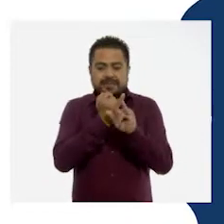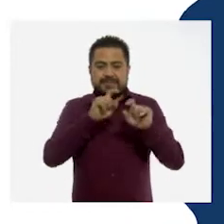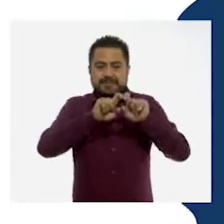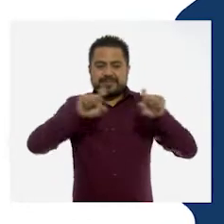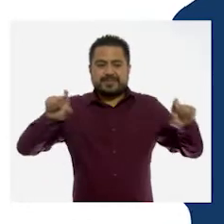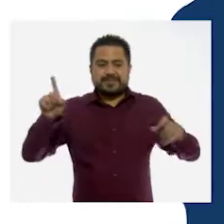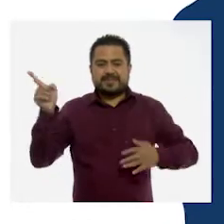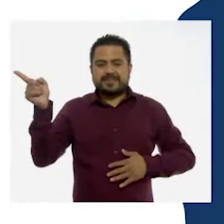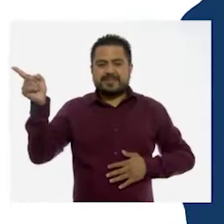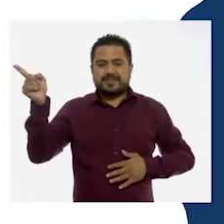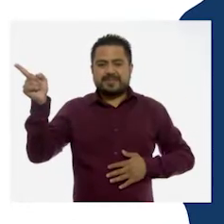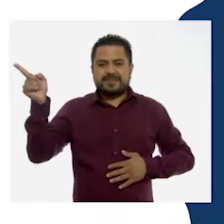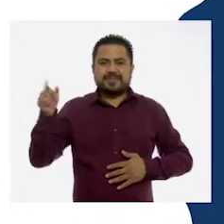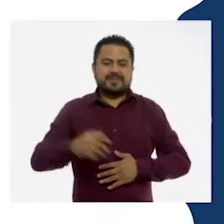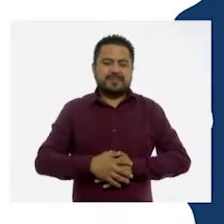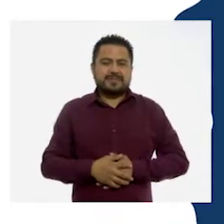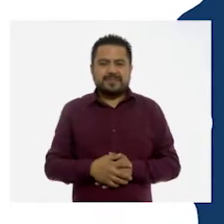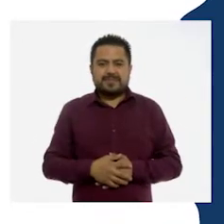página